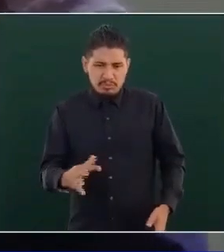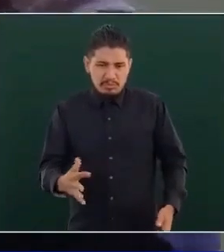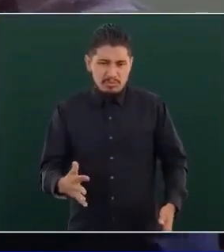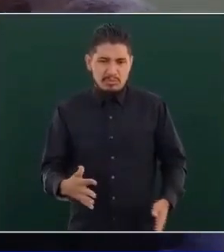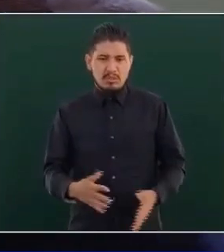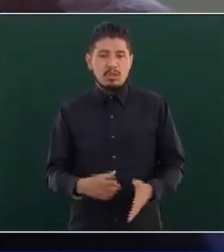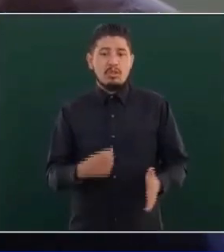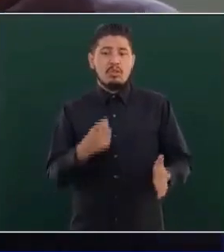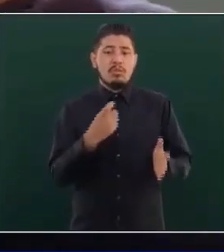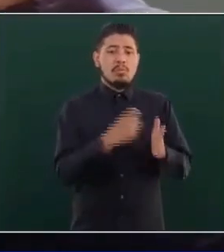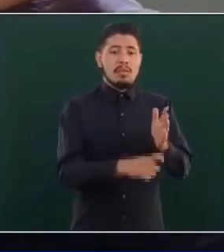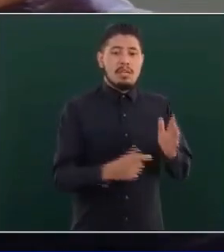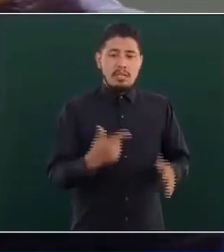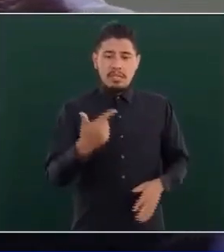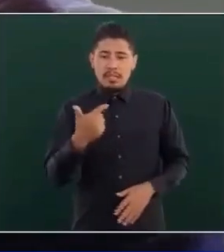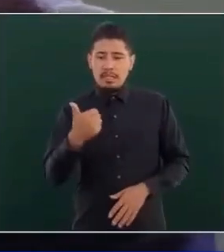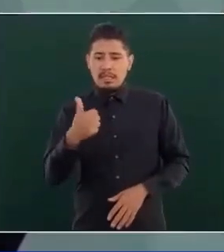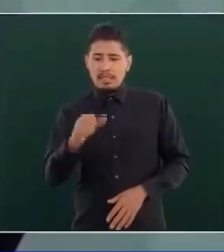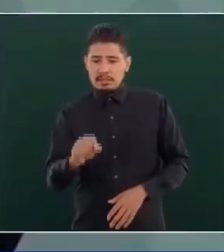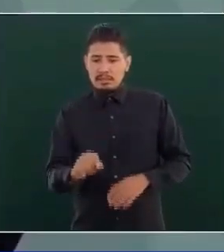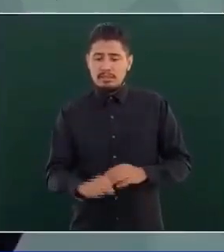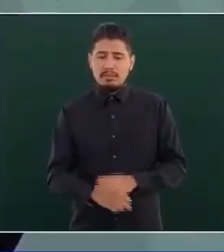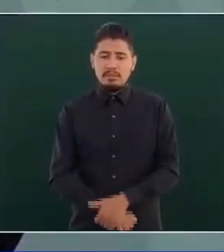a comprar gas